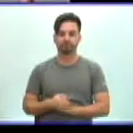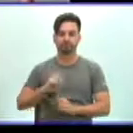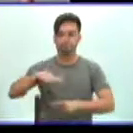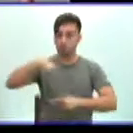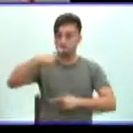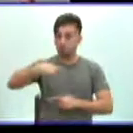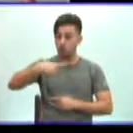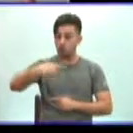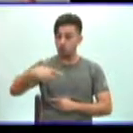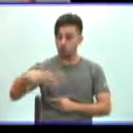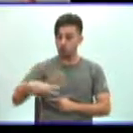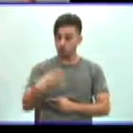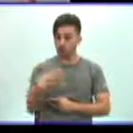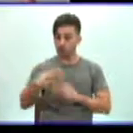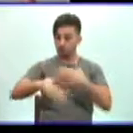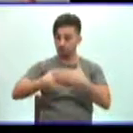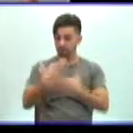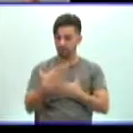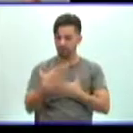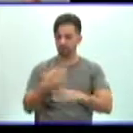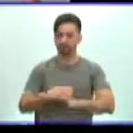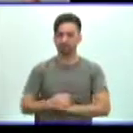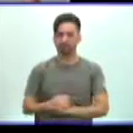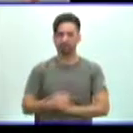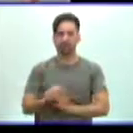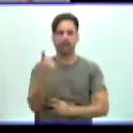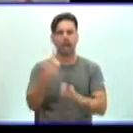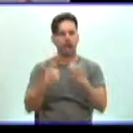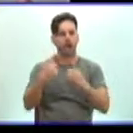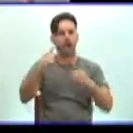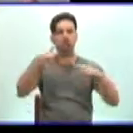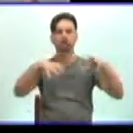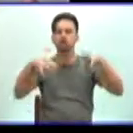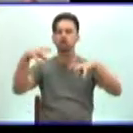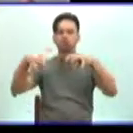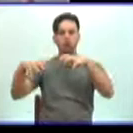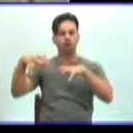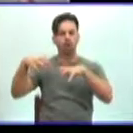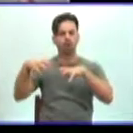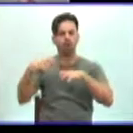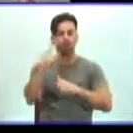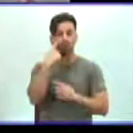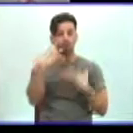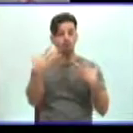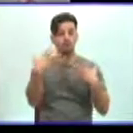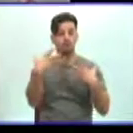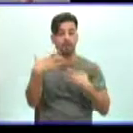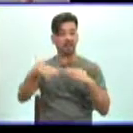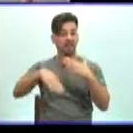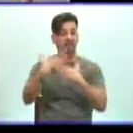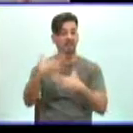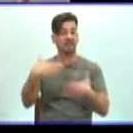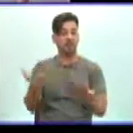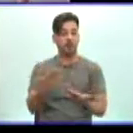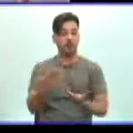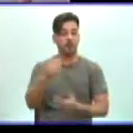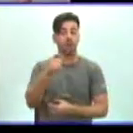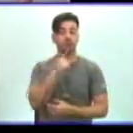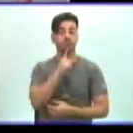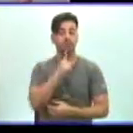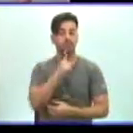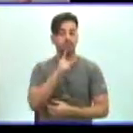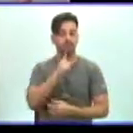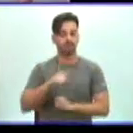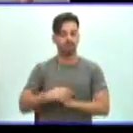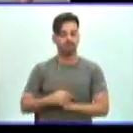días pues tendremos algún chubasco, alguna lluvia, fundamentalmente el viernes. Ya para sábado y domingo disminuye un